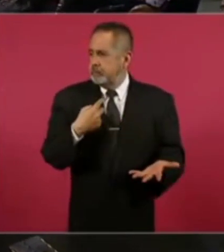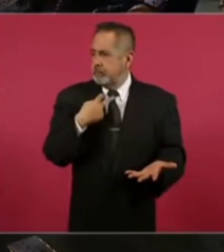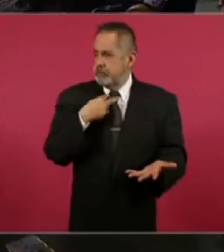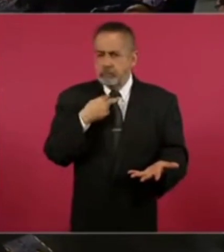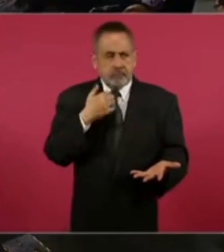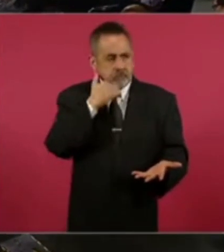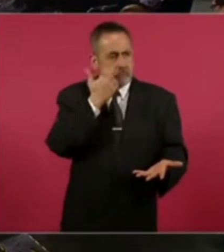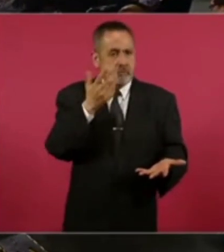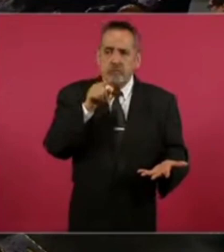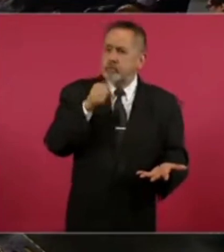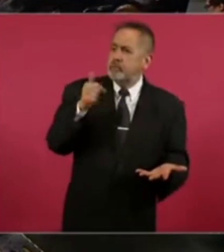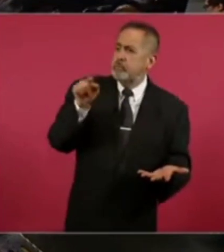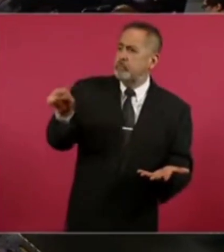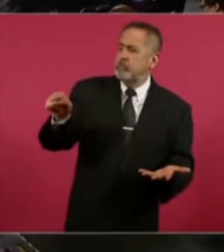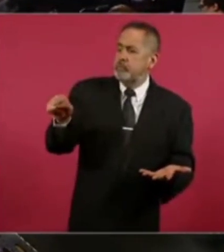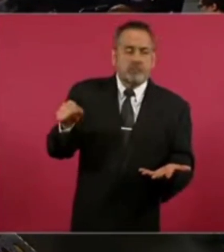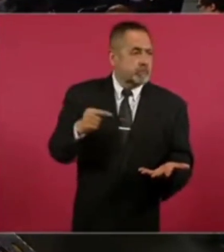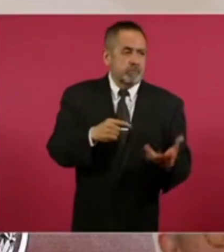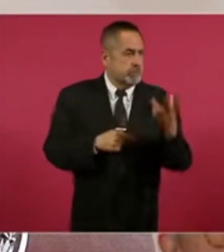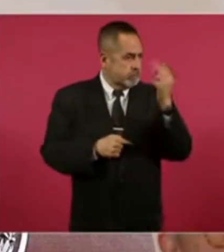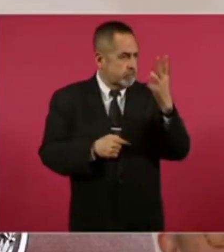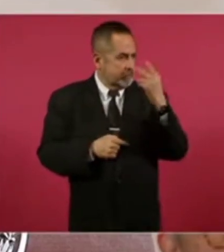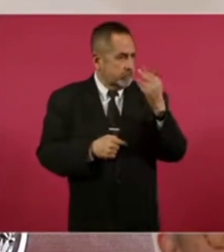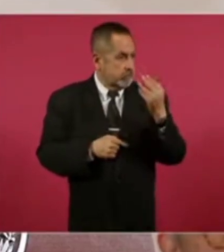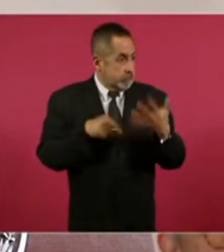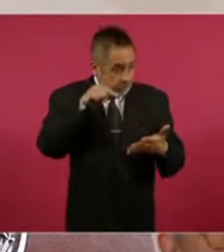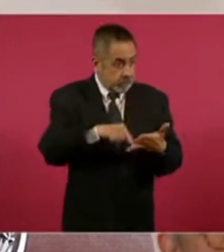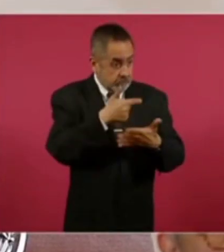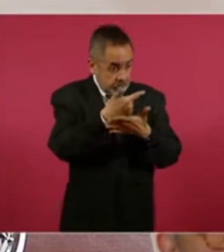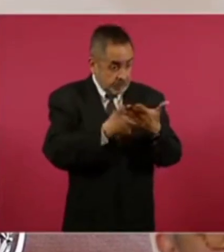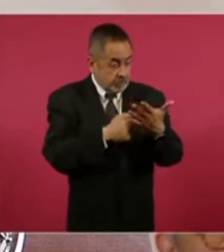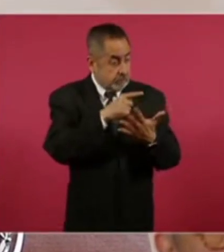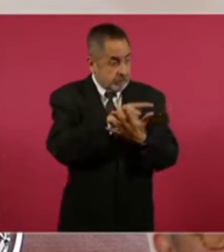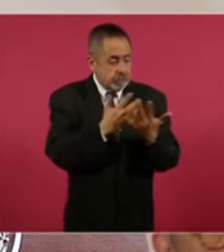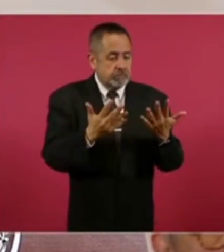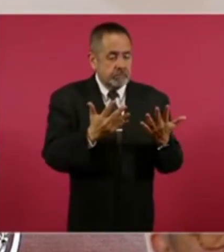de los que eligen en otra parte.